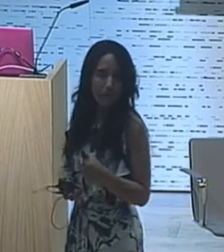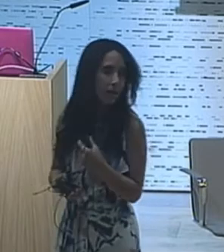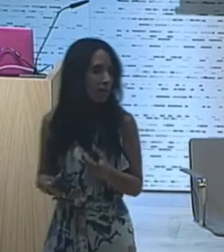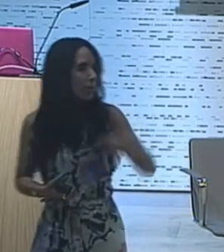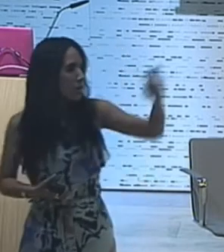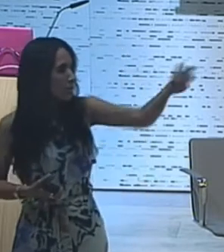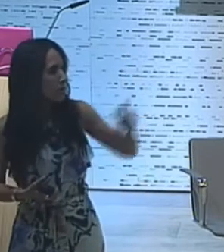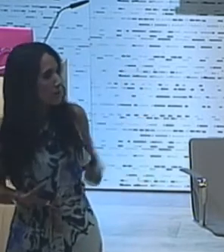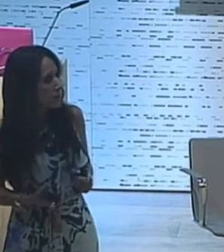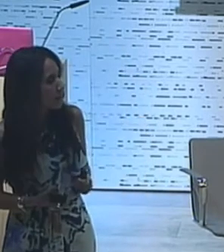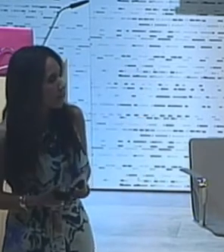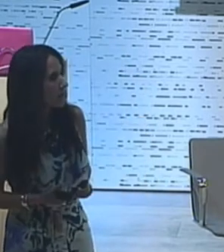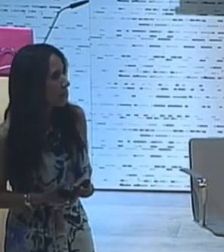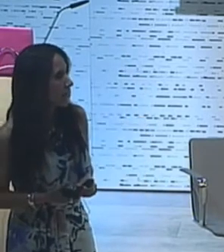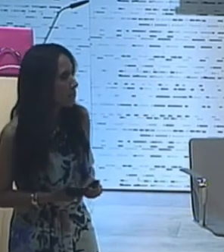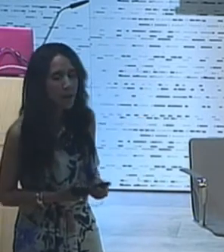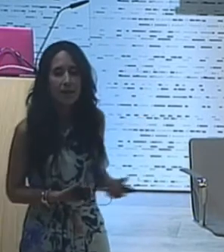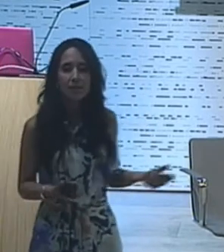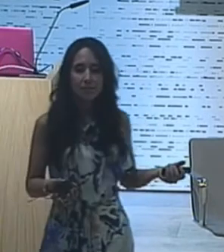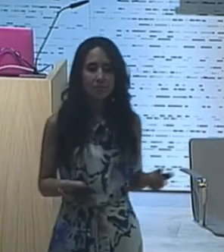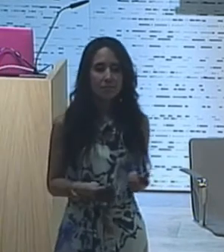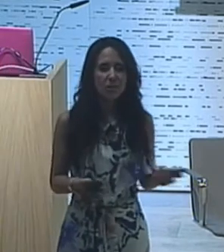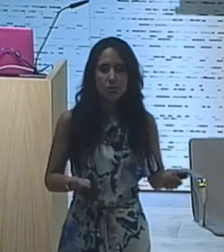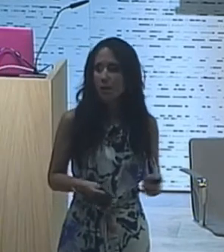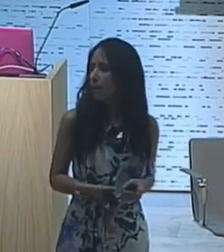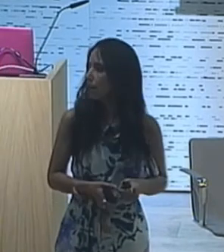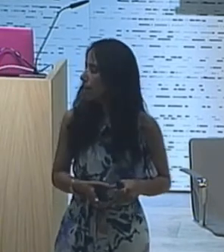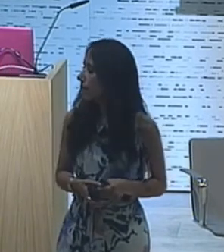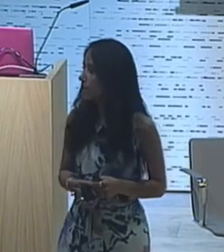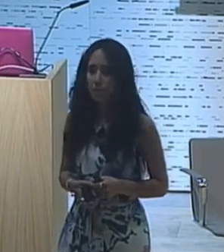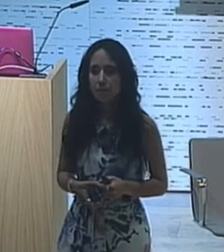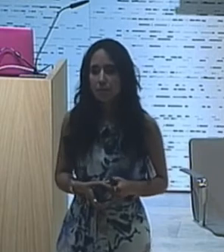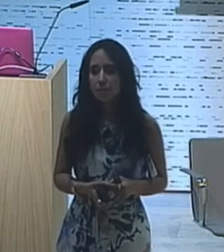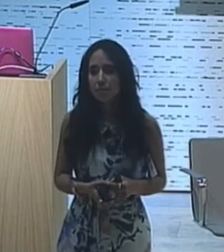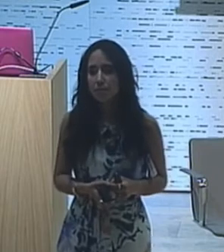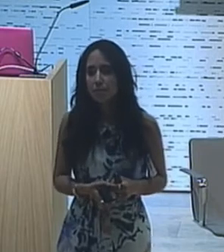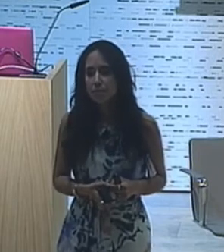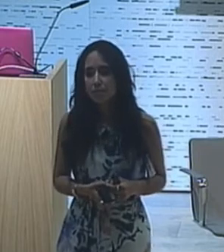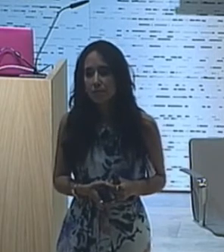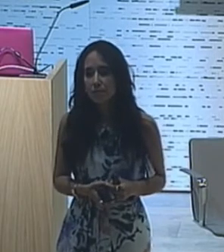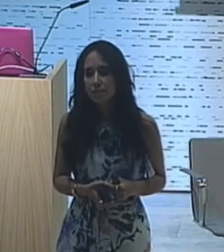parte de la prueba y el error y no cuando hacemos las planas? ¿Qué sucede?